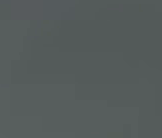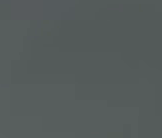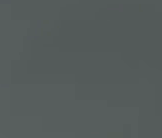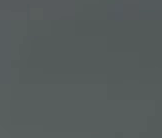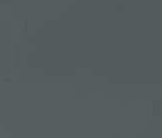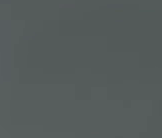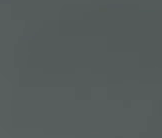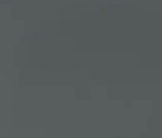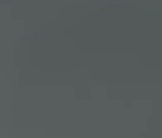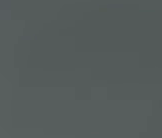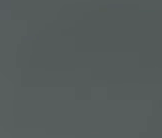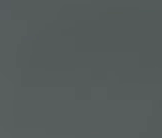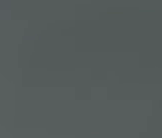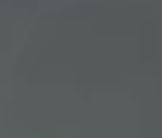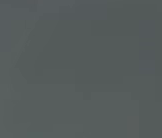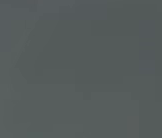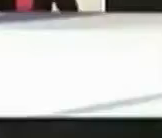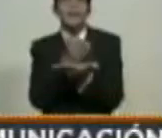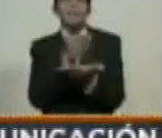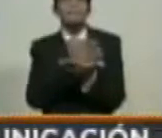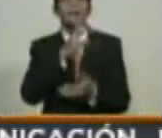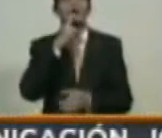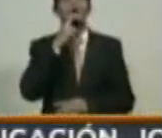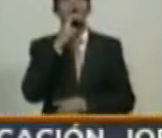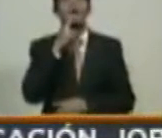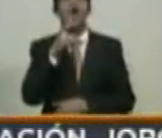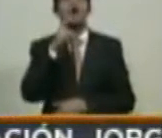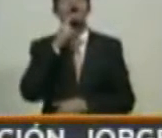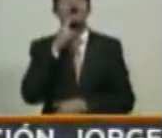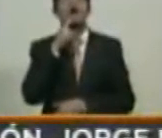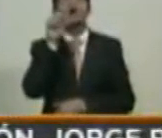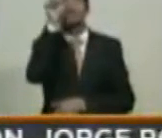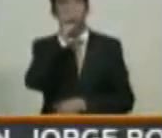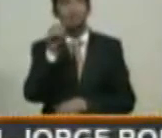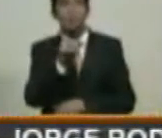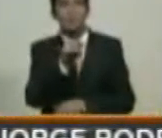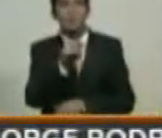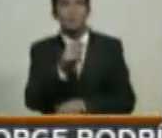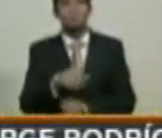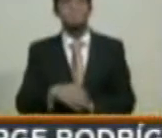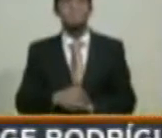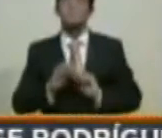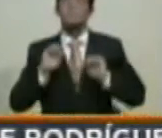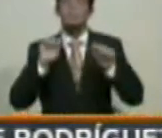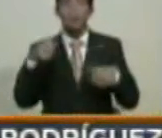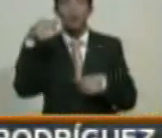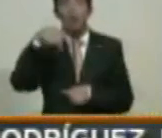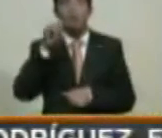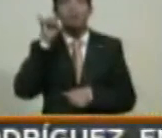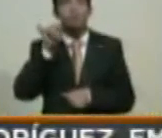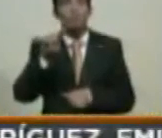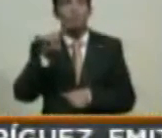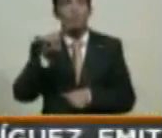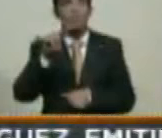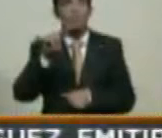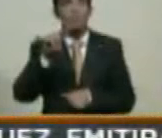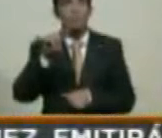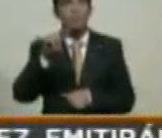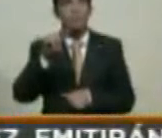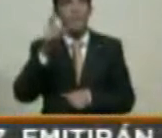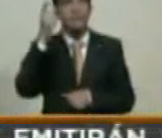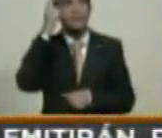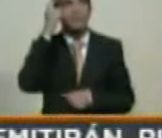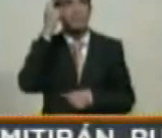tu análisis es completamente correcto y además la realidad es que esa ventana de oportunidad para que exista el cambio político en el